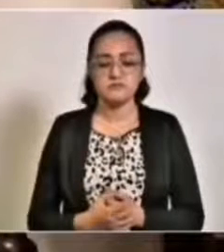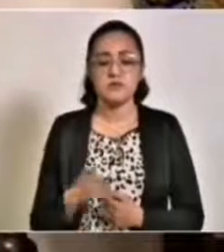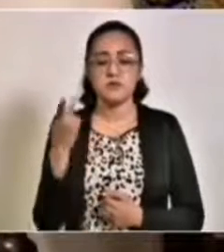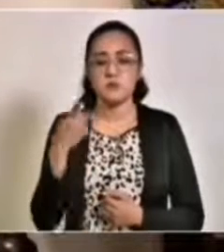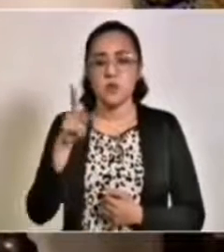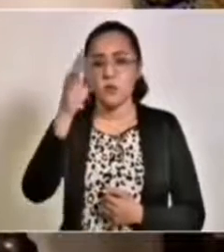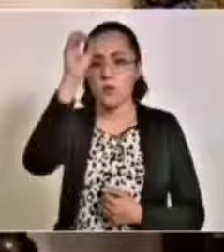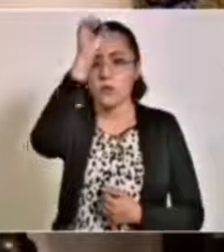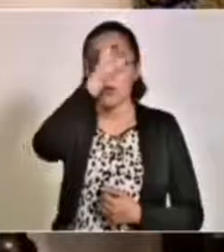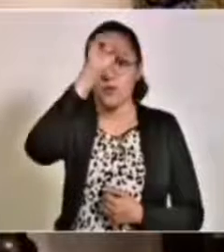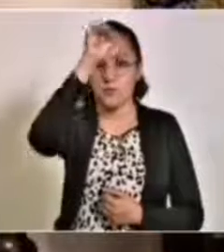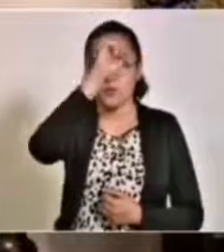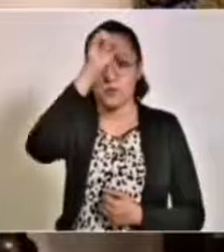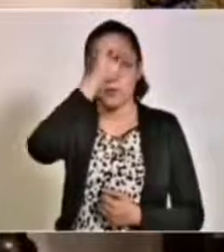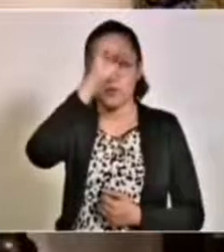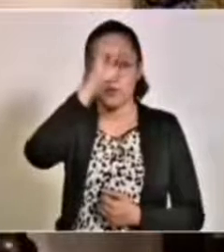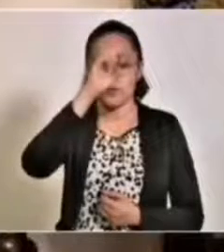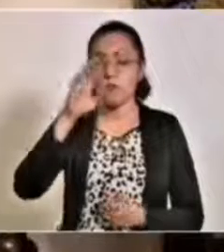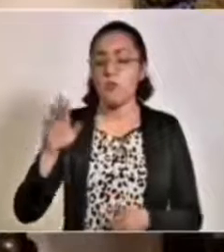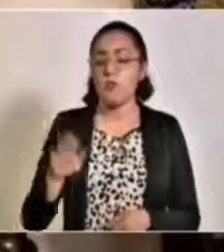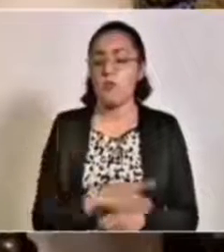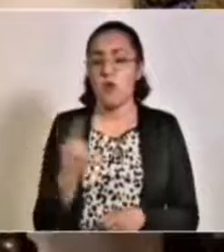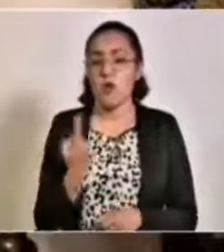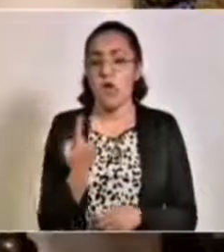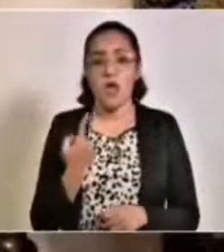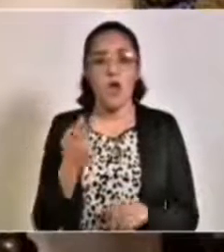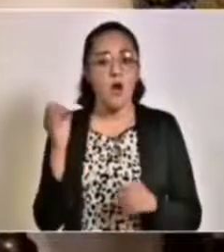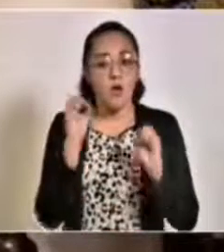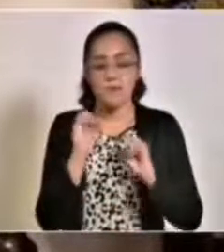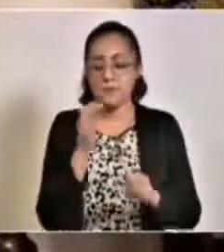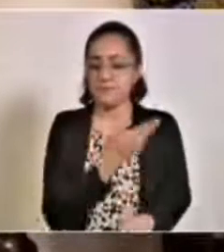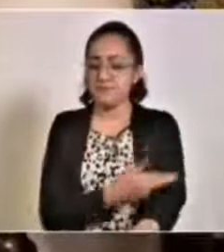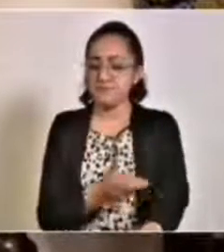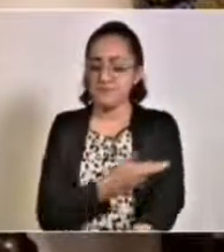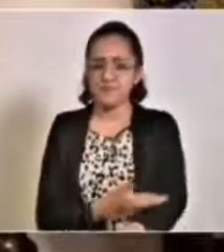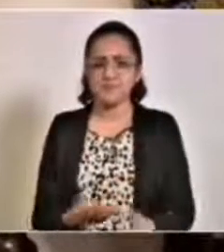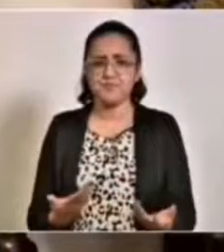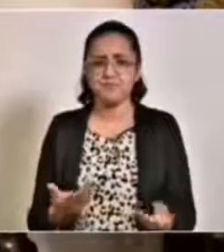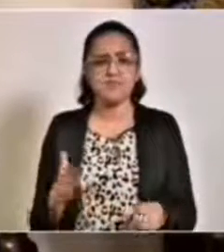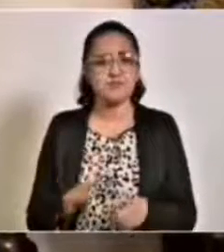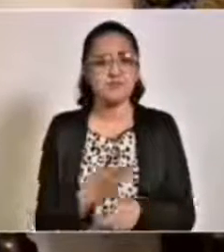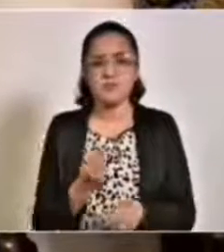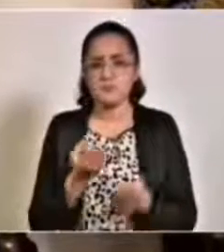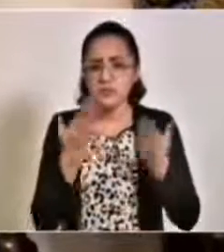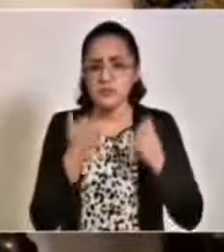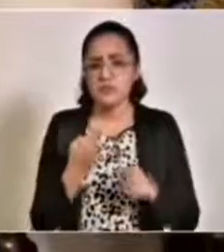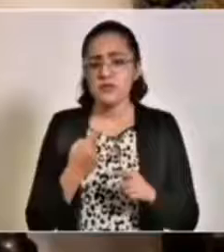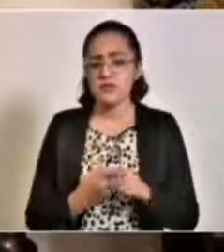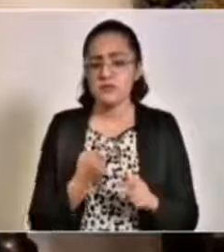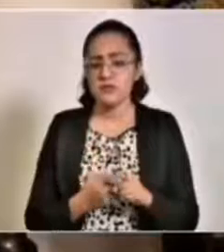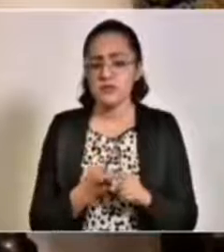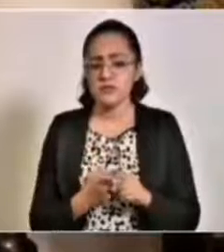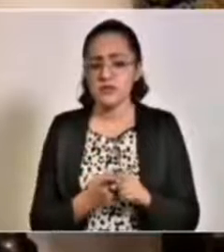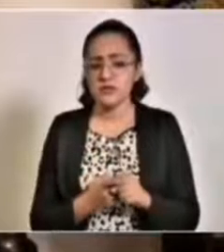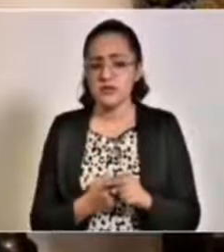su opinión, porque no es resolución, porque no hay